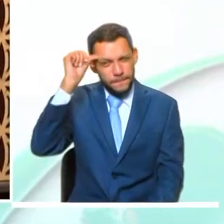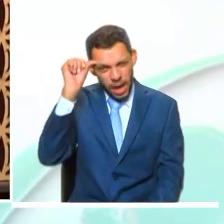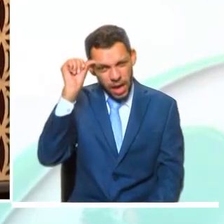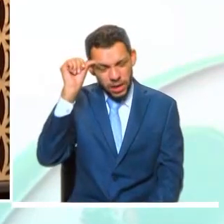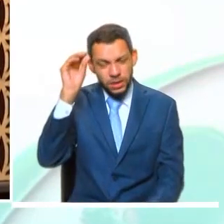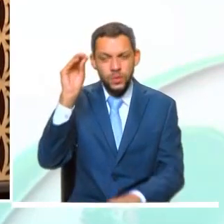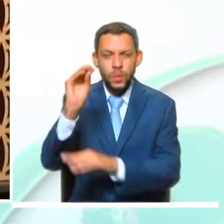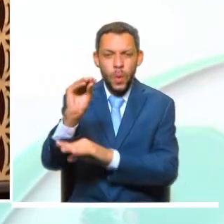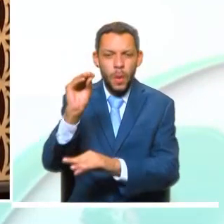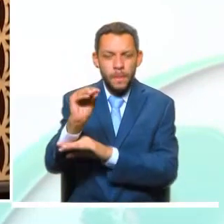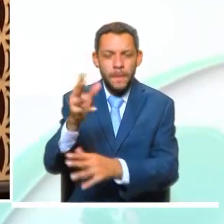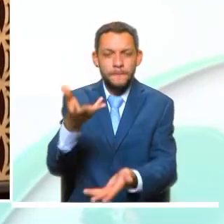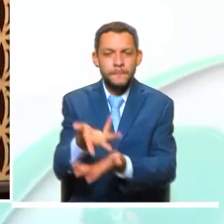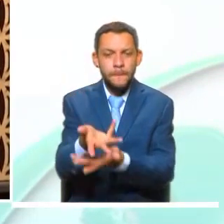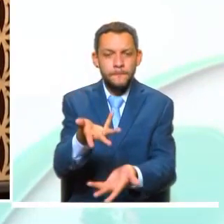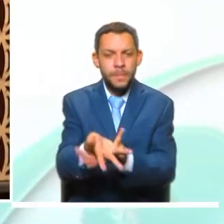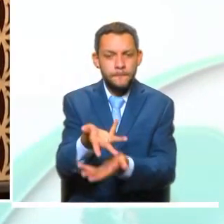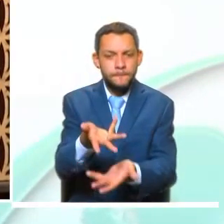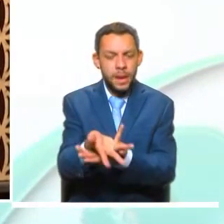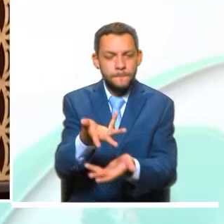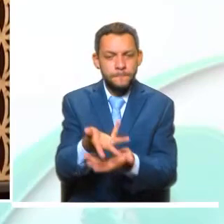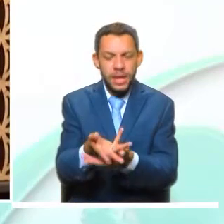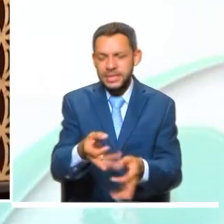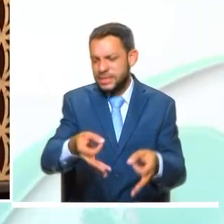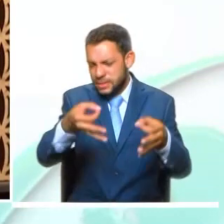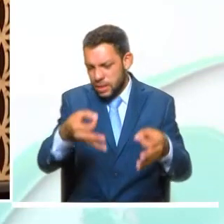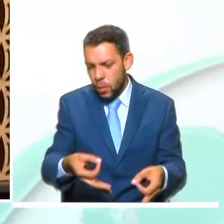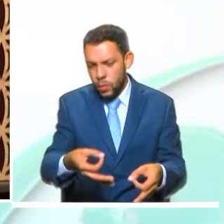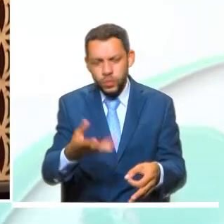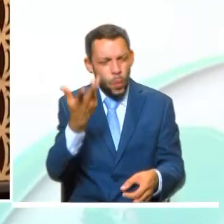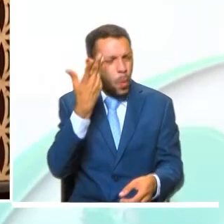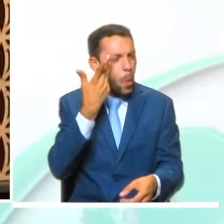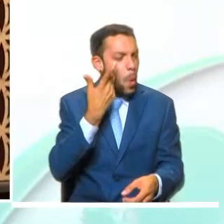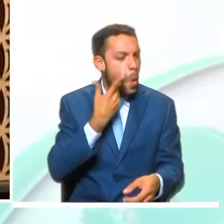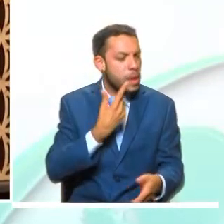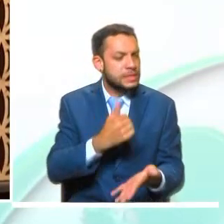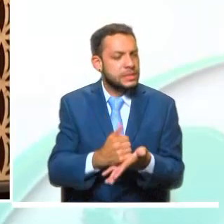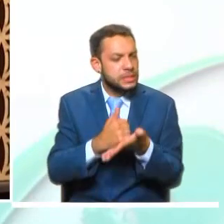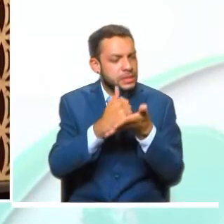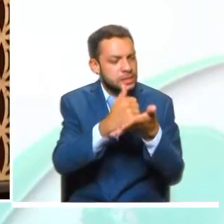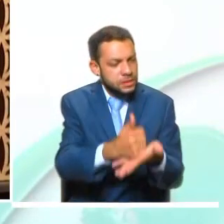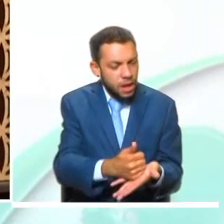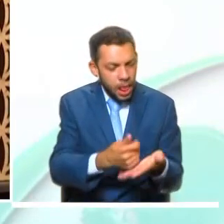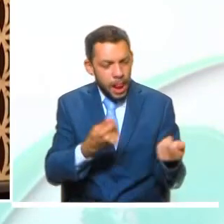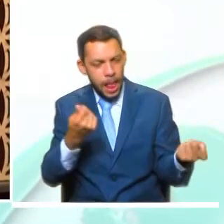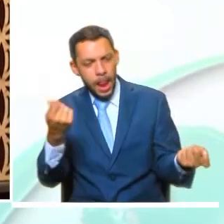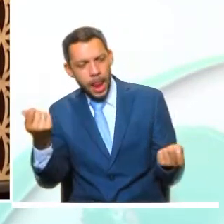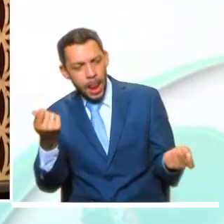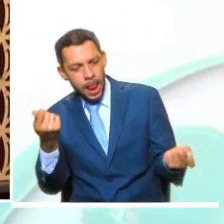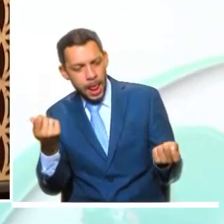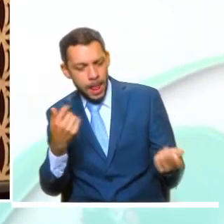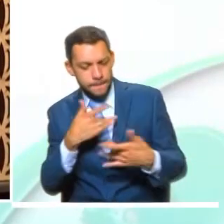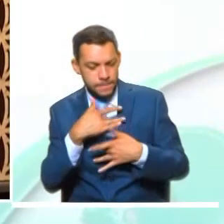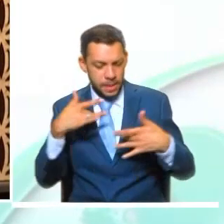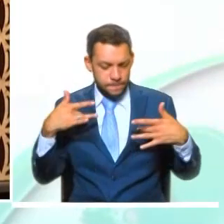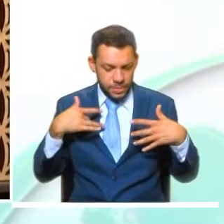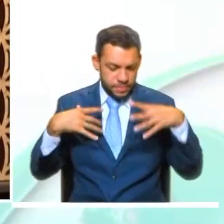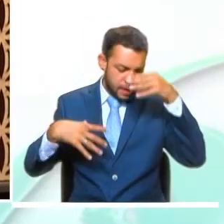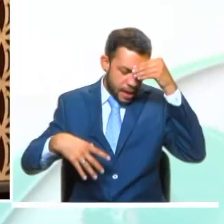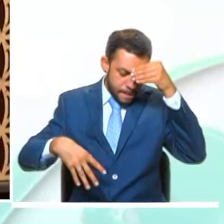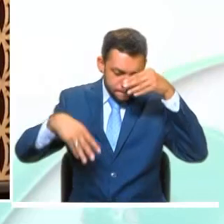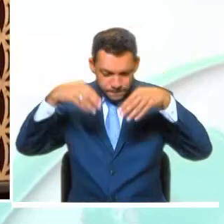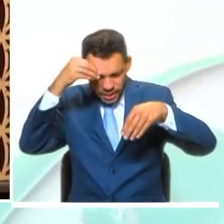consejos son esas recomendaciones que nosotros a diario les damos para una adecuada salud para que ustedes aprendan